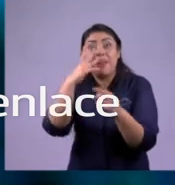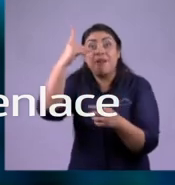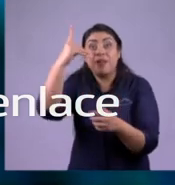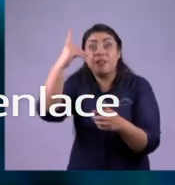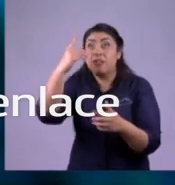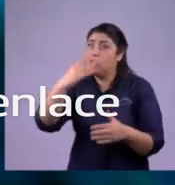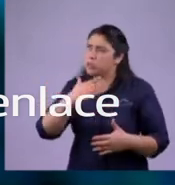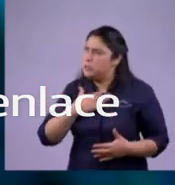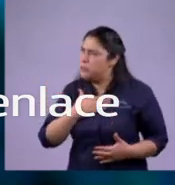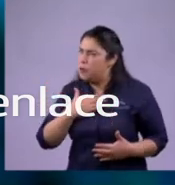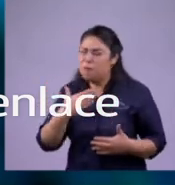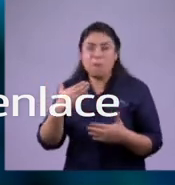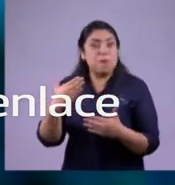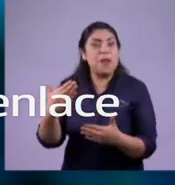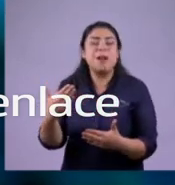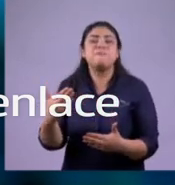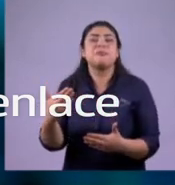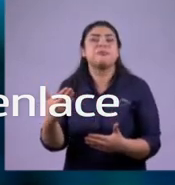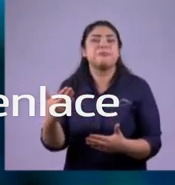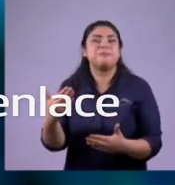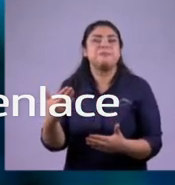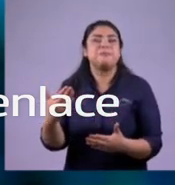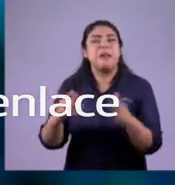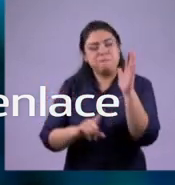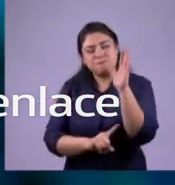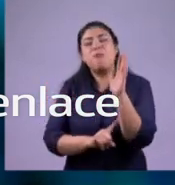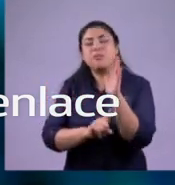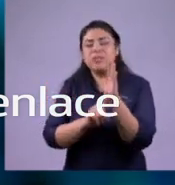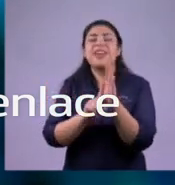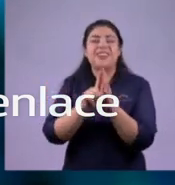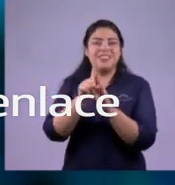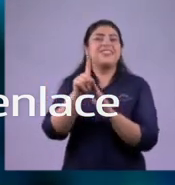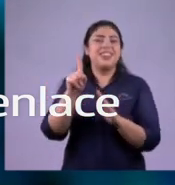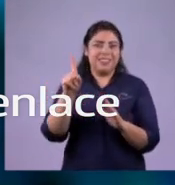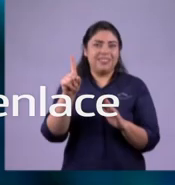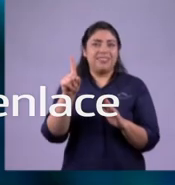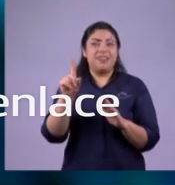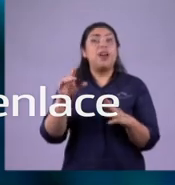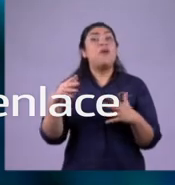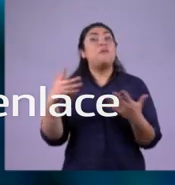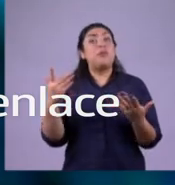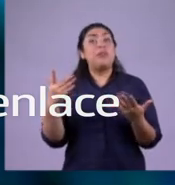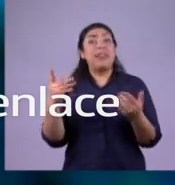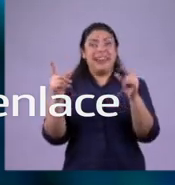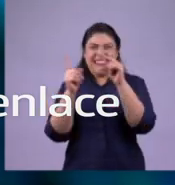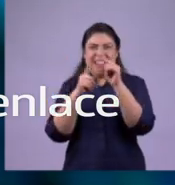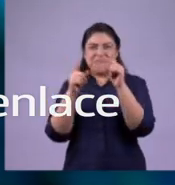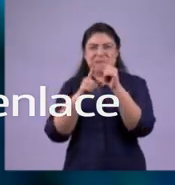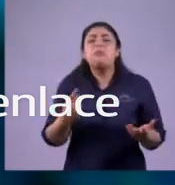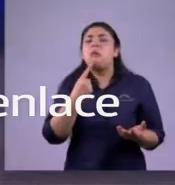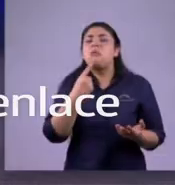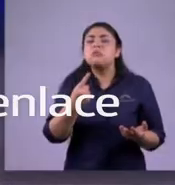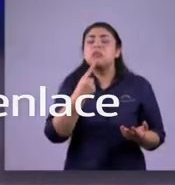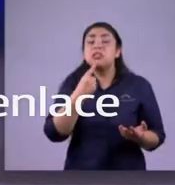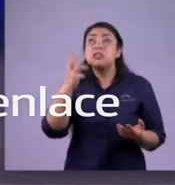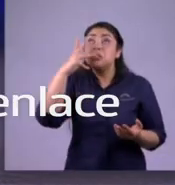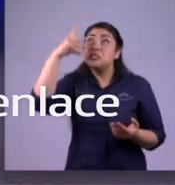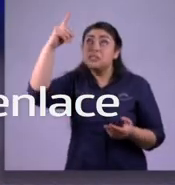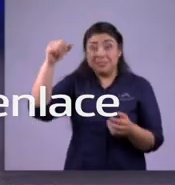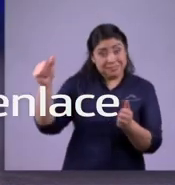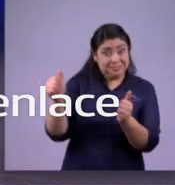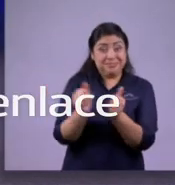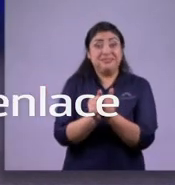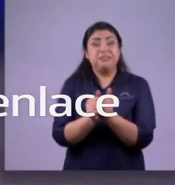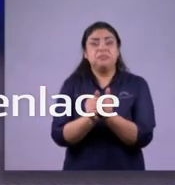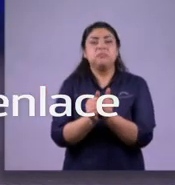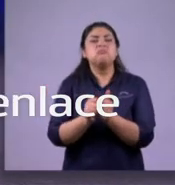confían siempre son las personas que más crecen en el señor porque no hay nada que ahogue la palabra si dios es por nosotros